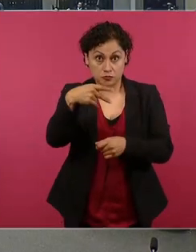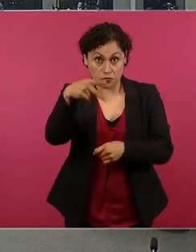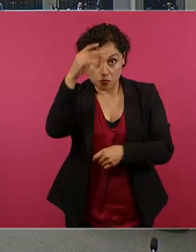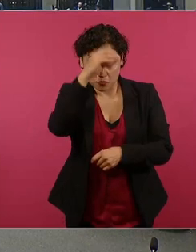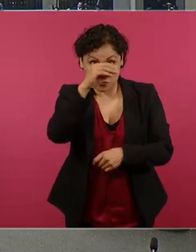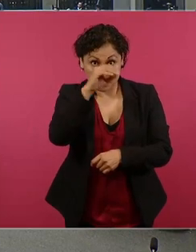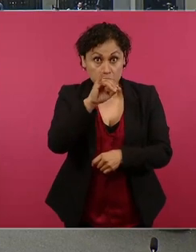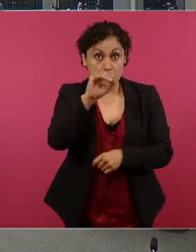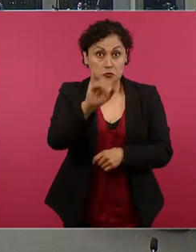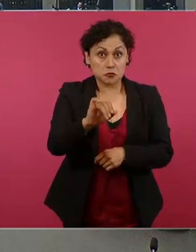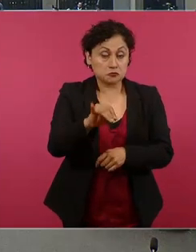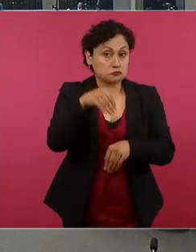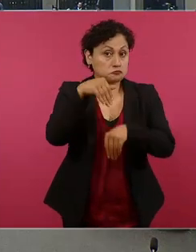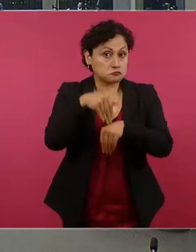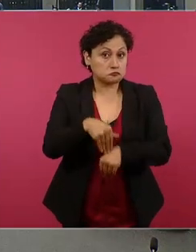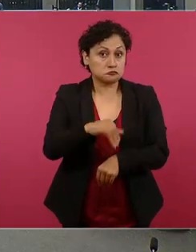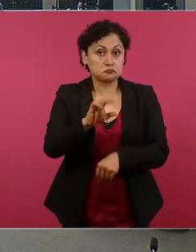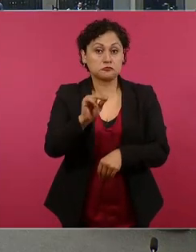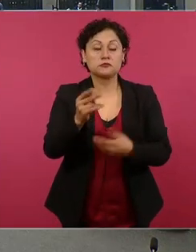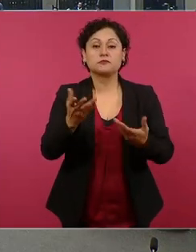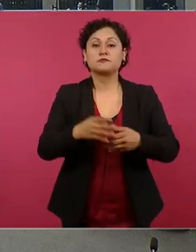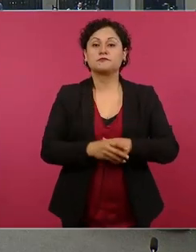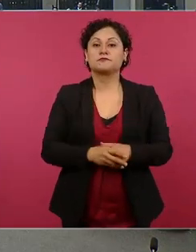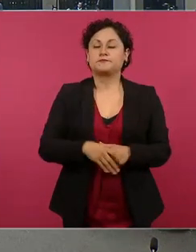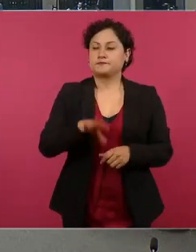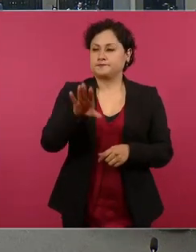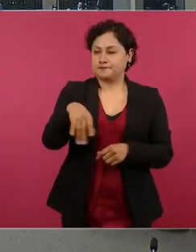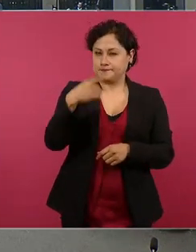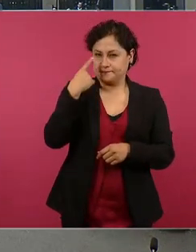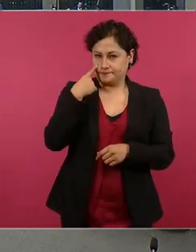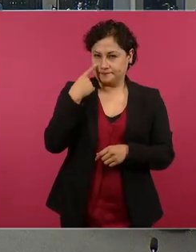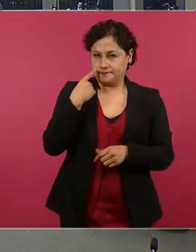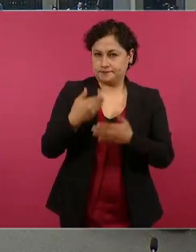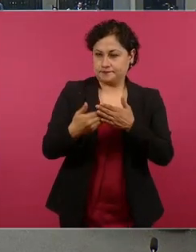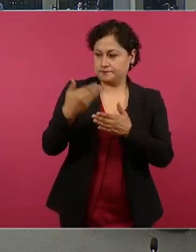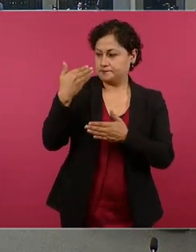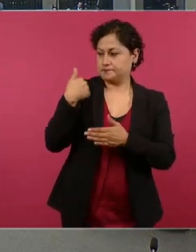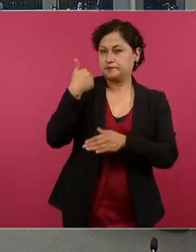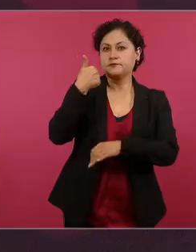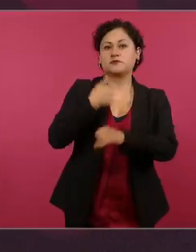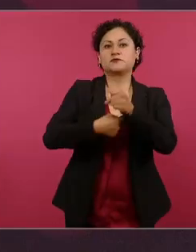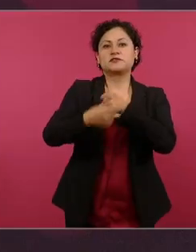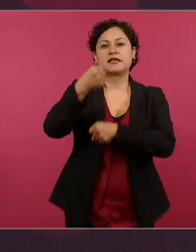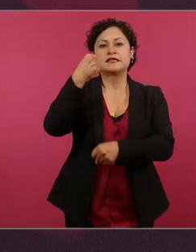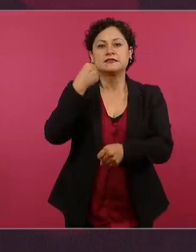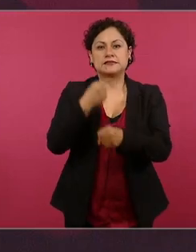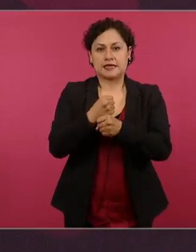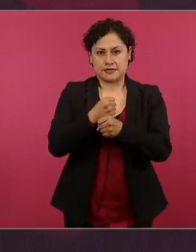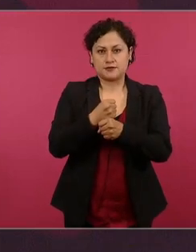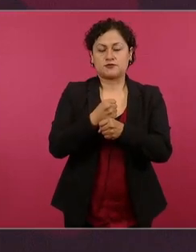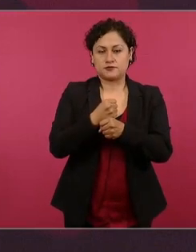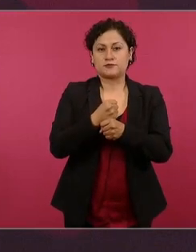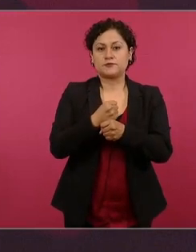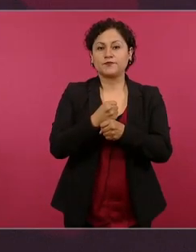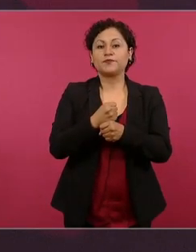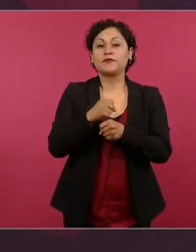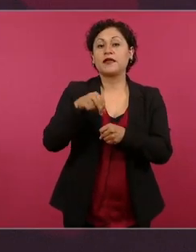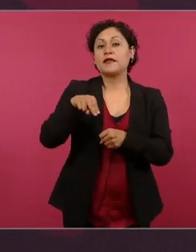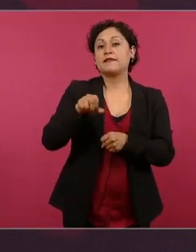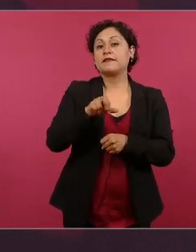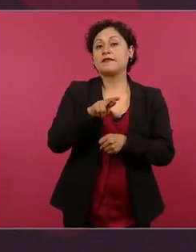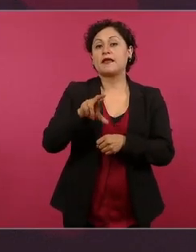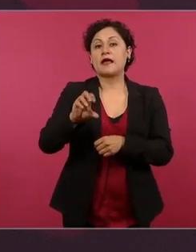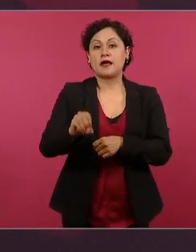Recuerdo que hace 6 años era secretario de Salud y al mismo tiempo